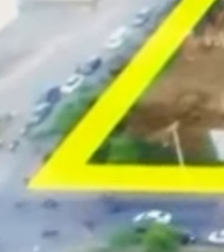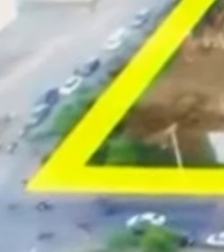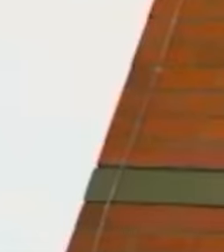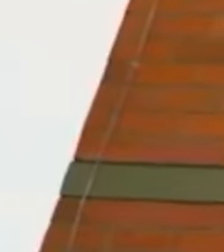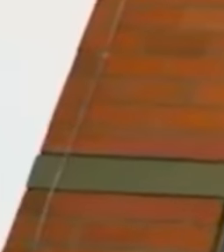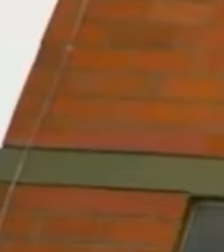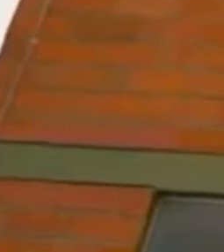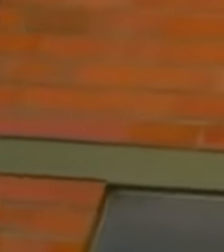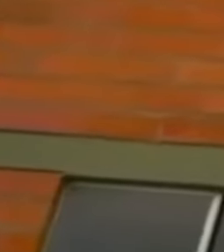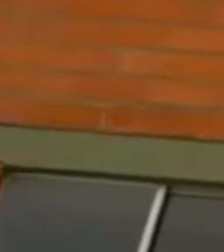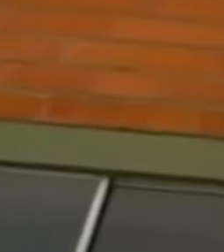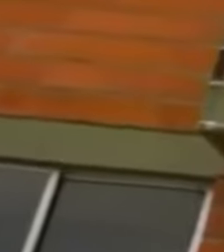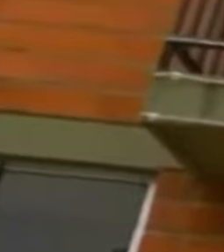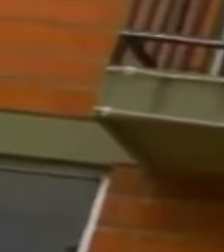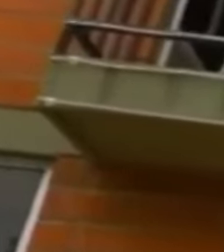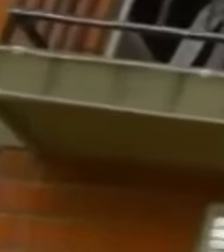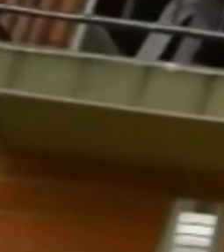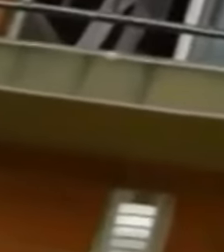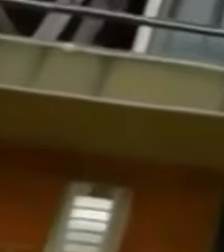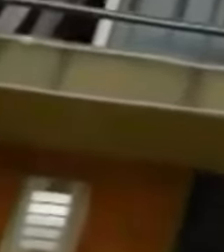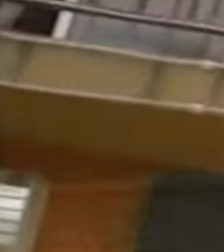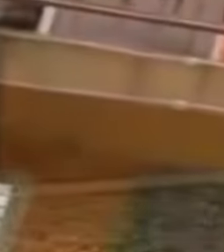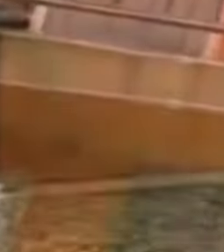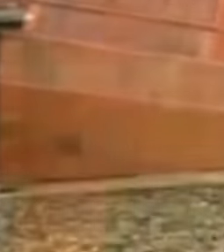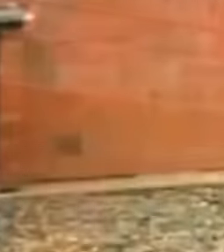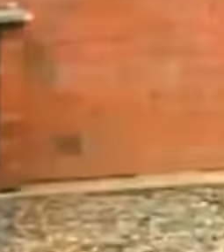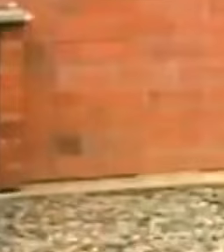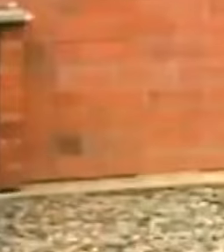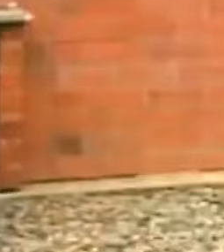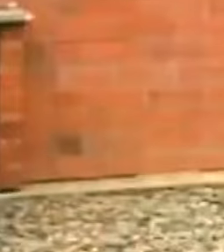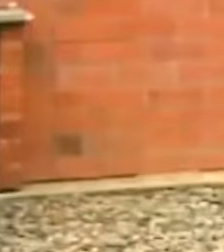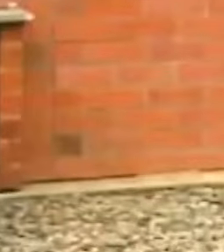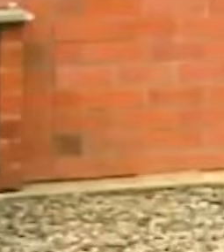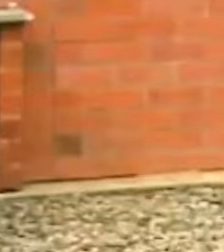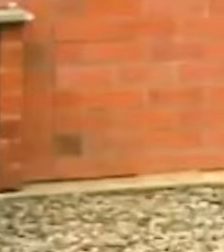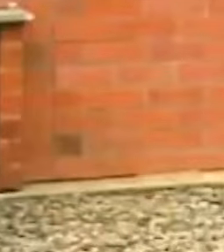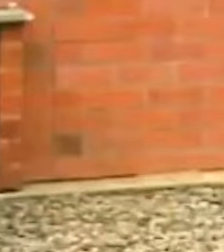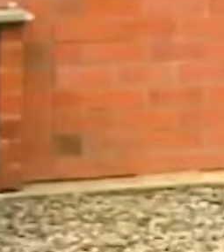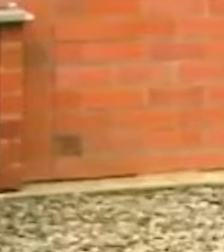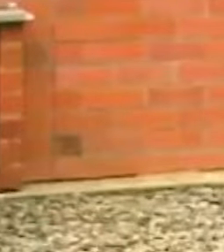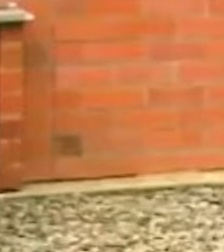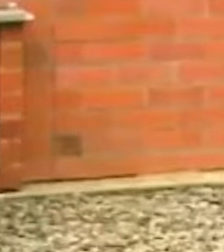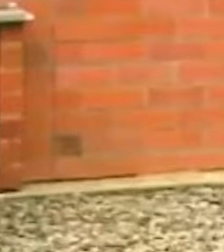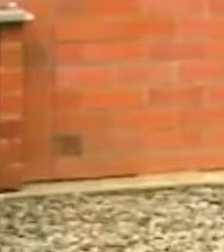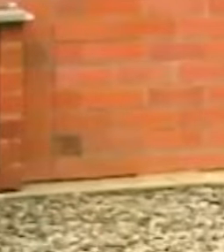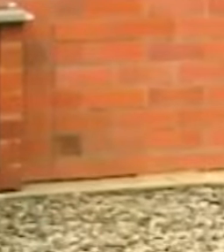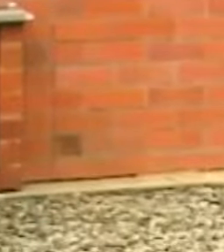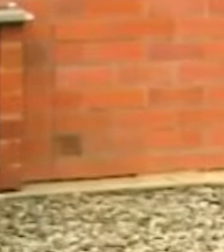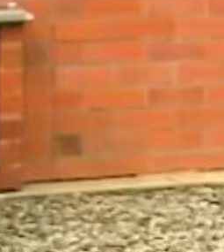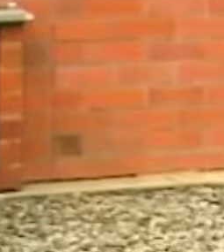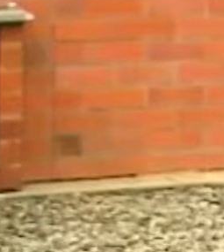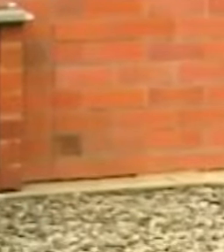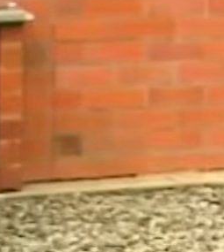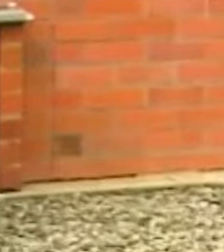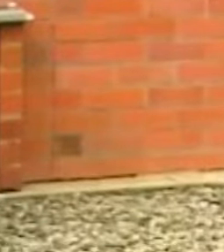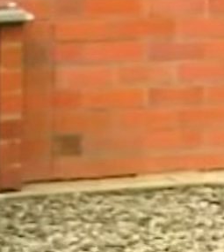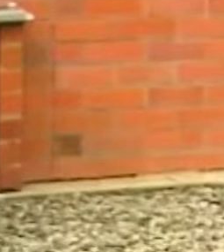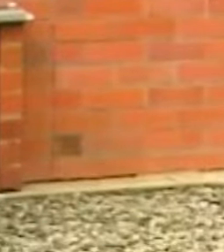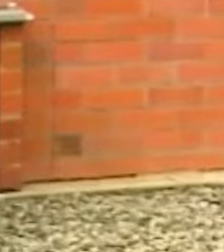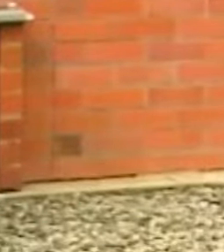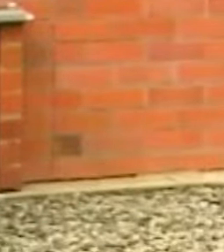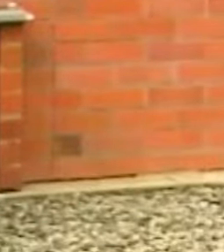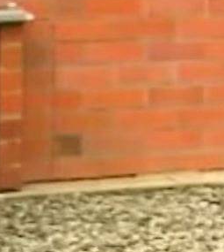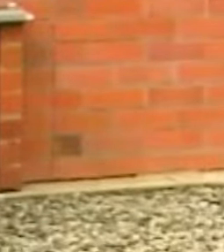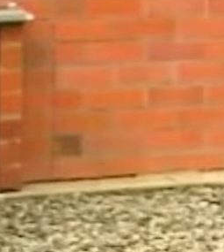Has trabajado para construir y vivir en la casa de tus sueños, aquí, en la Gran Manzana de Ciudad Córdoba. Y